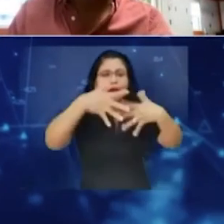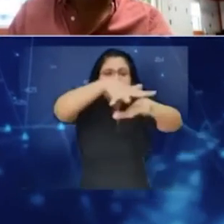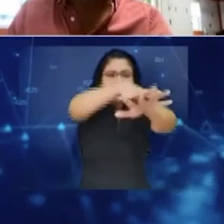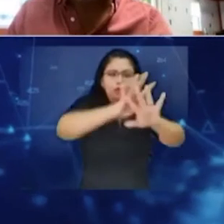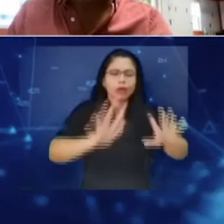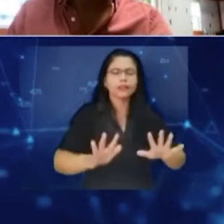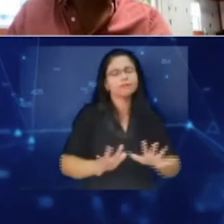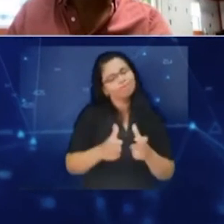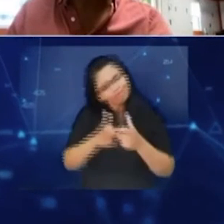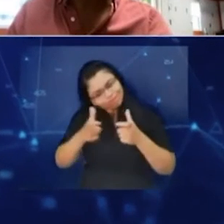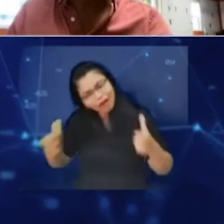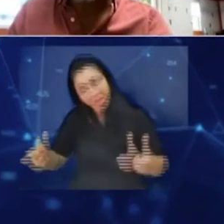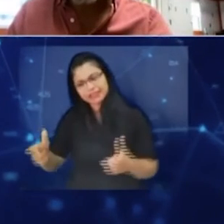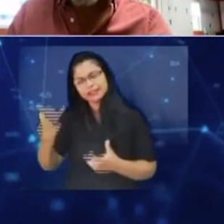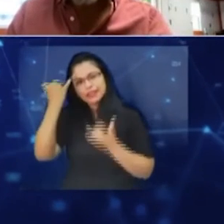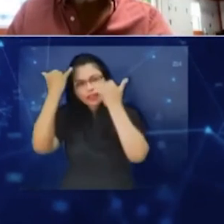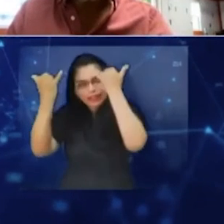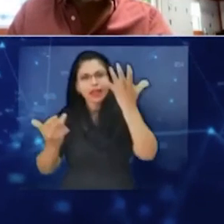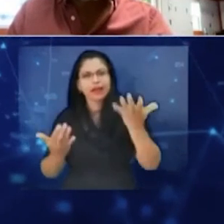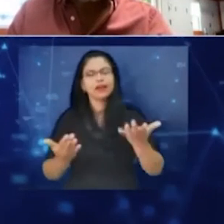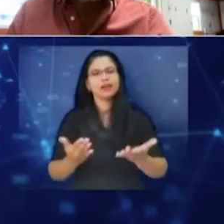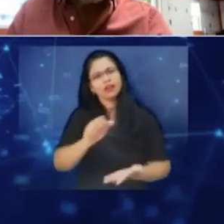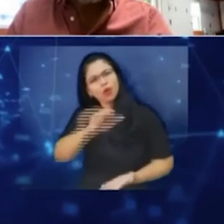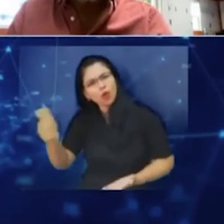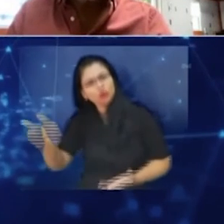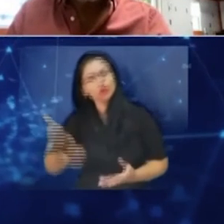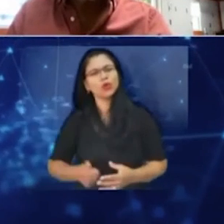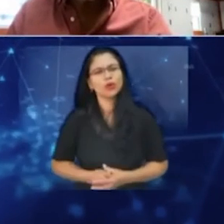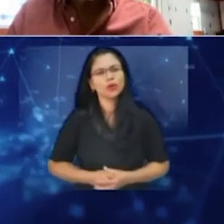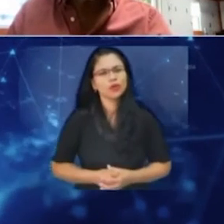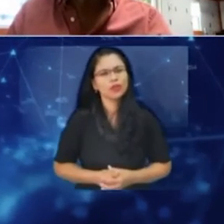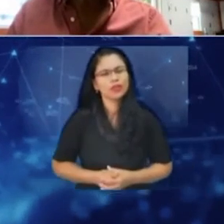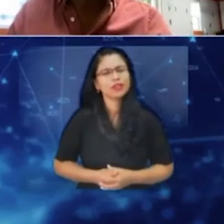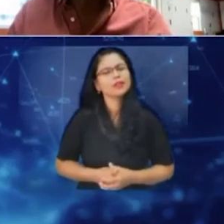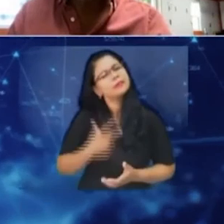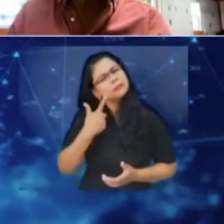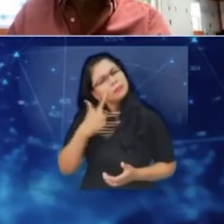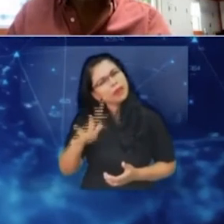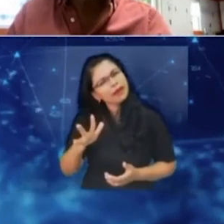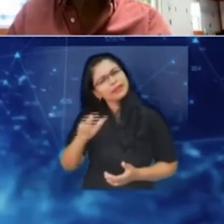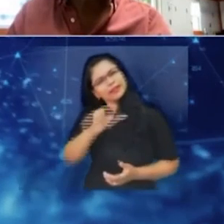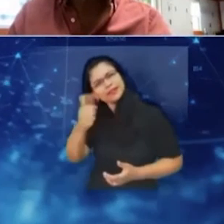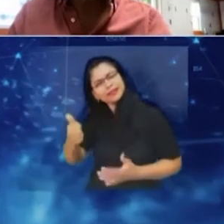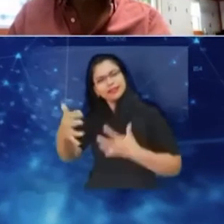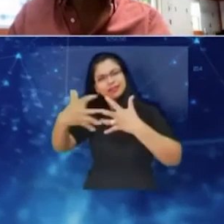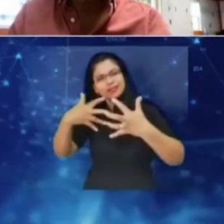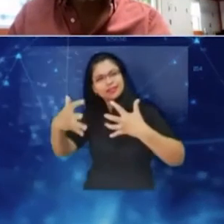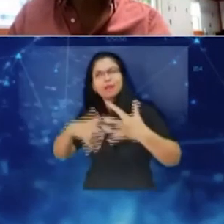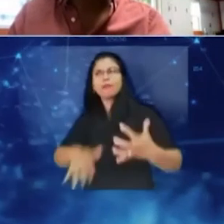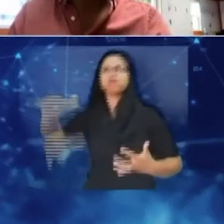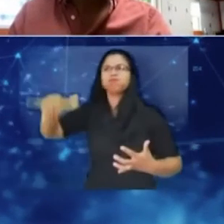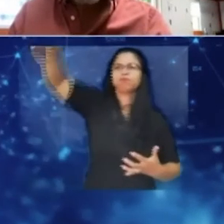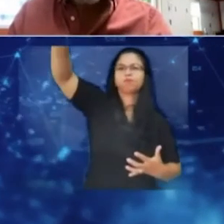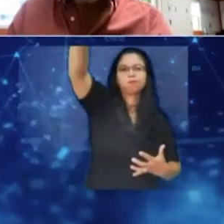de arquitectura celular. Estamos hablando de backhaul. Y creo que nos parece que muchos sistemas satelitales de banda de órbita